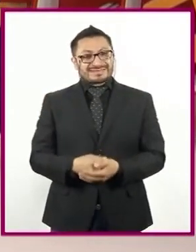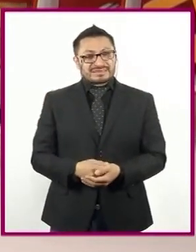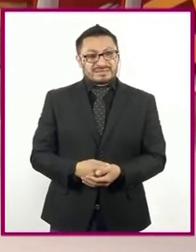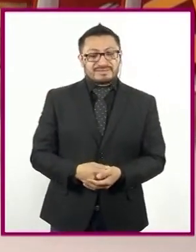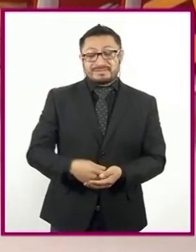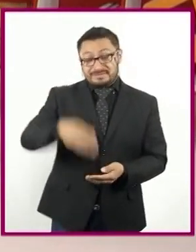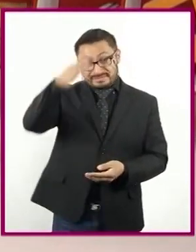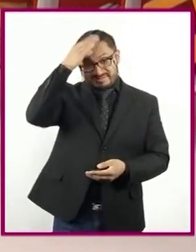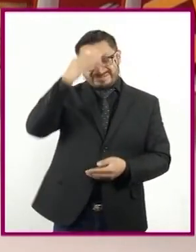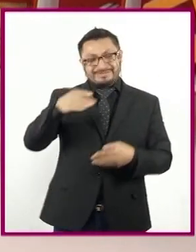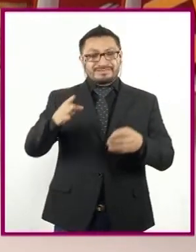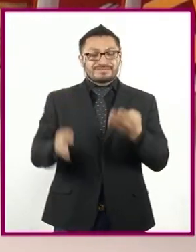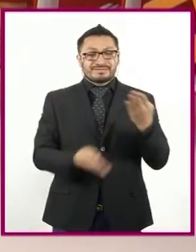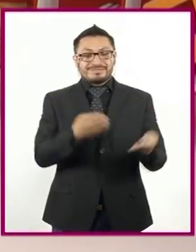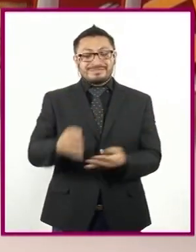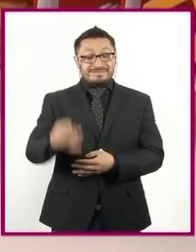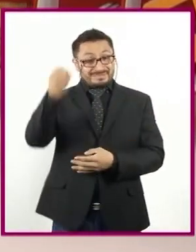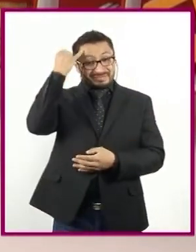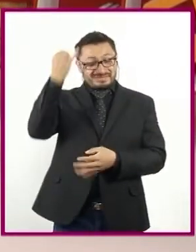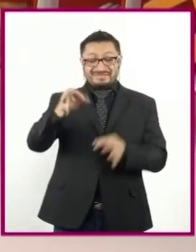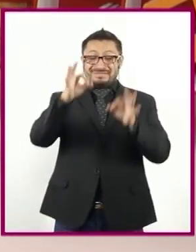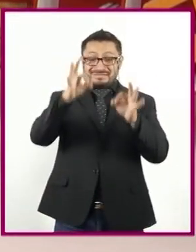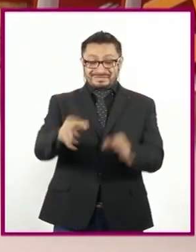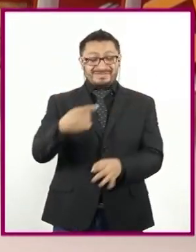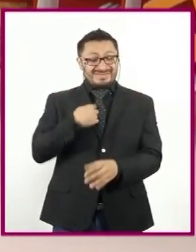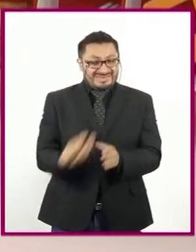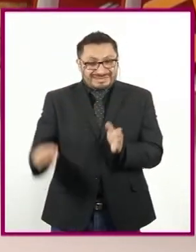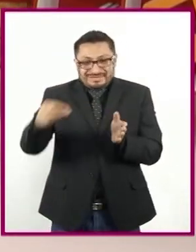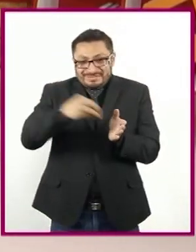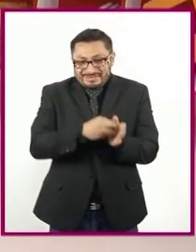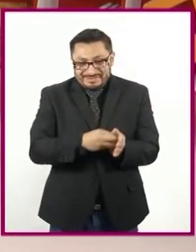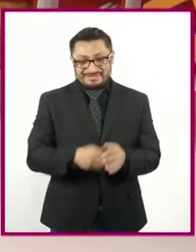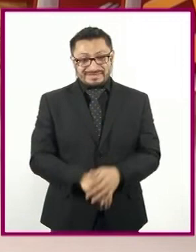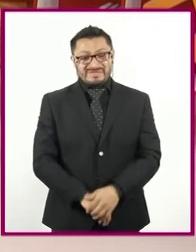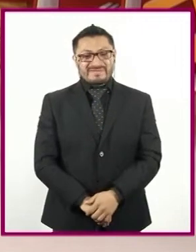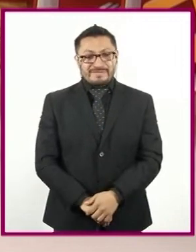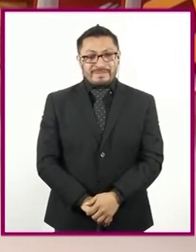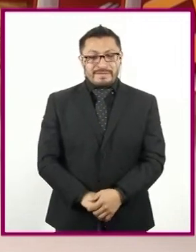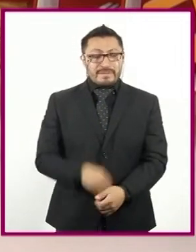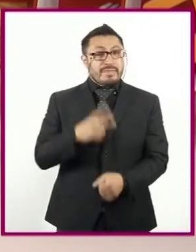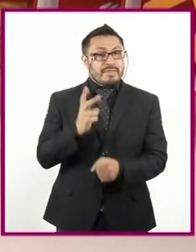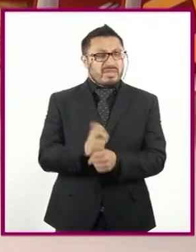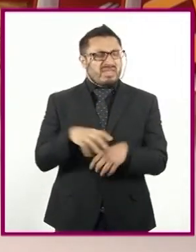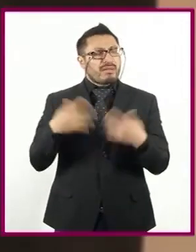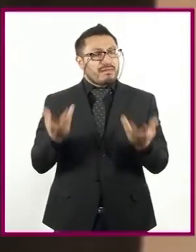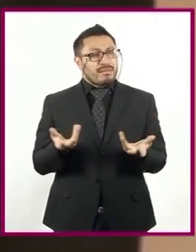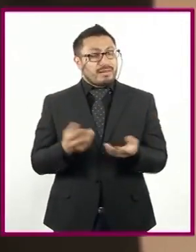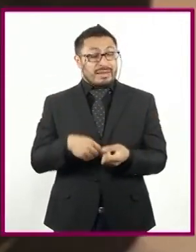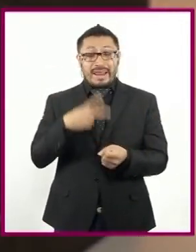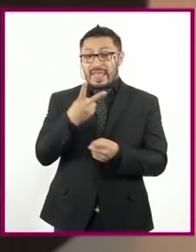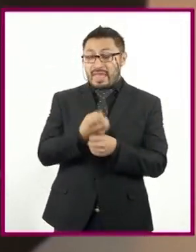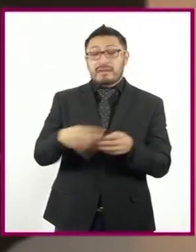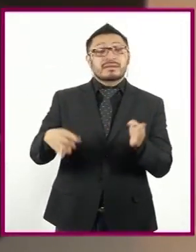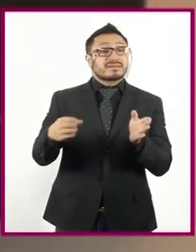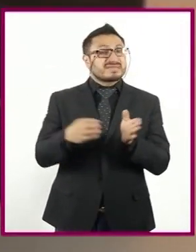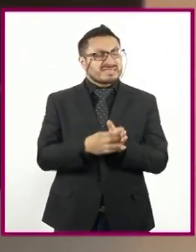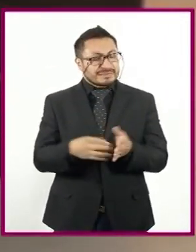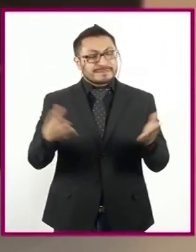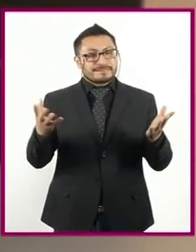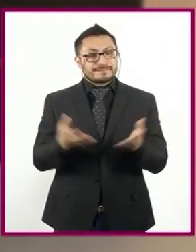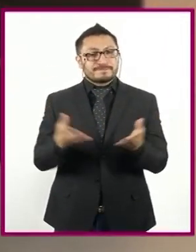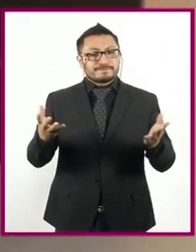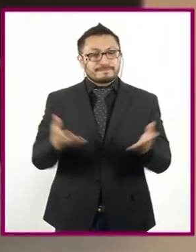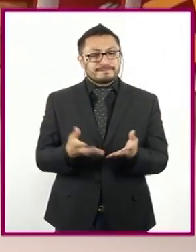coreografías, gran idea. Sí, aquí lo voy a poner. ¿En el segundo, maestra? En el segundo vamos a